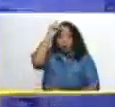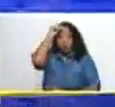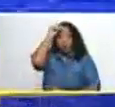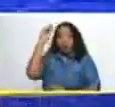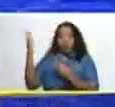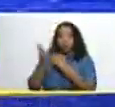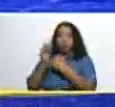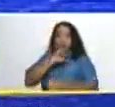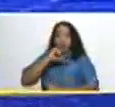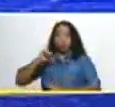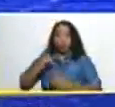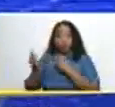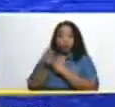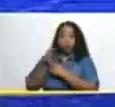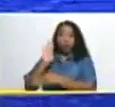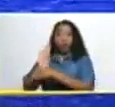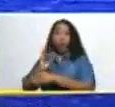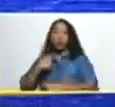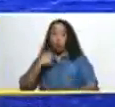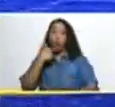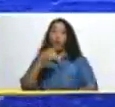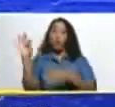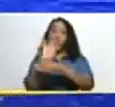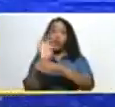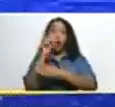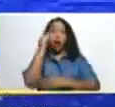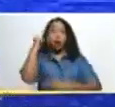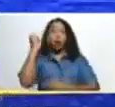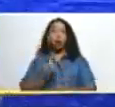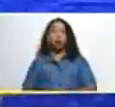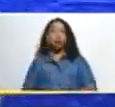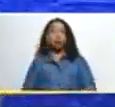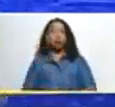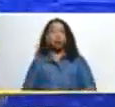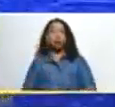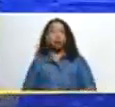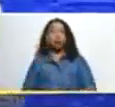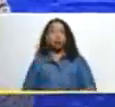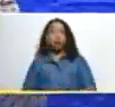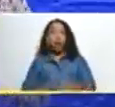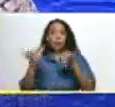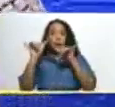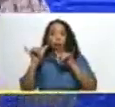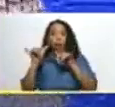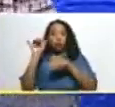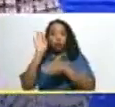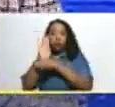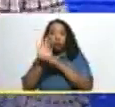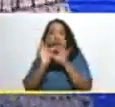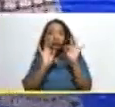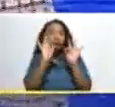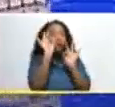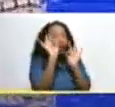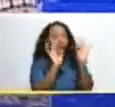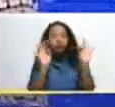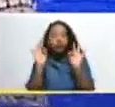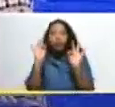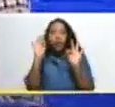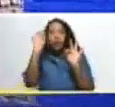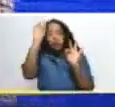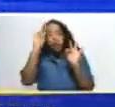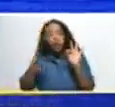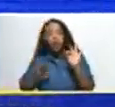cuidado personal. Yo le digo a los funcionarios, a las funcionarias, que con esa mística salen todos los días a arriesgar la